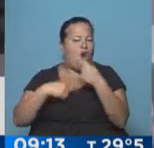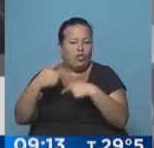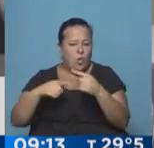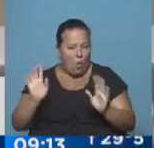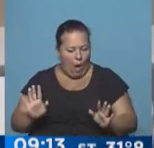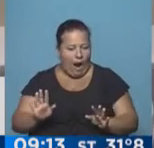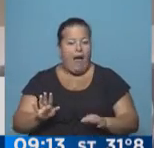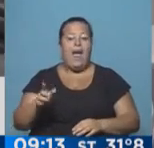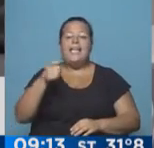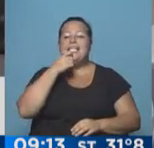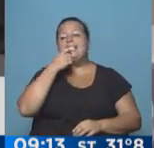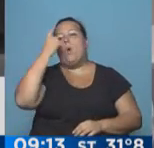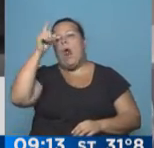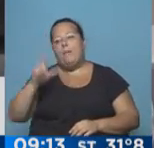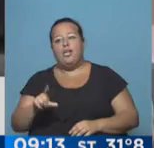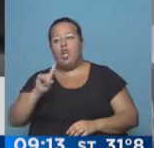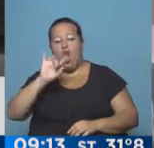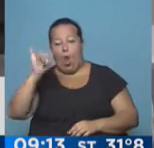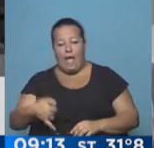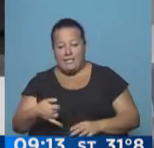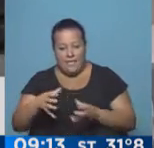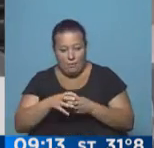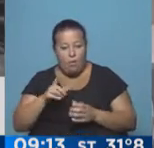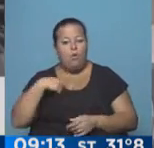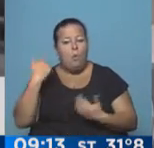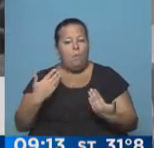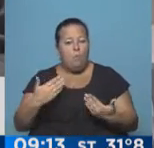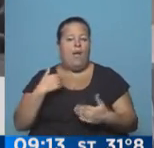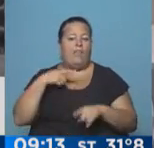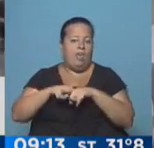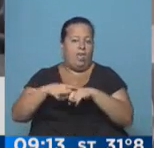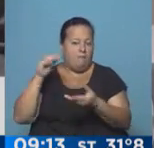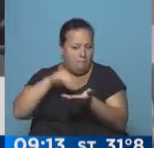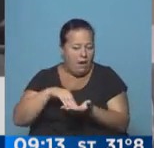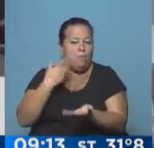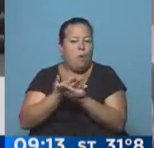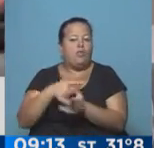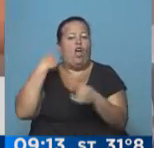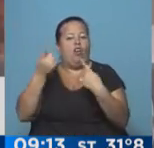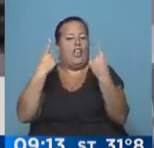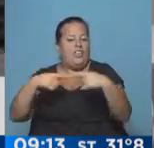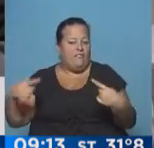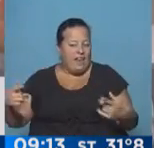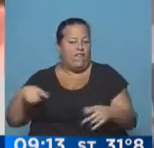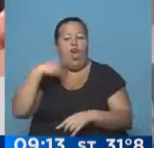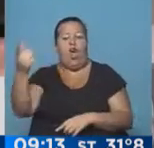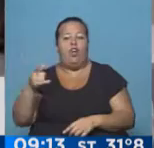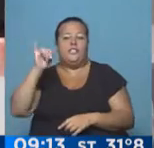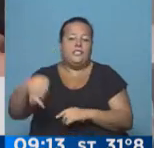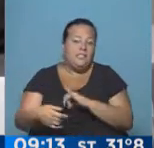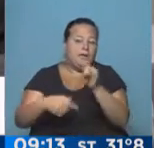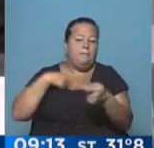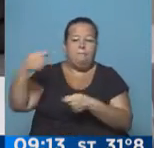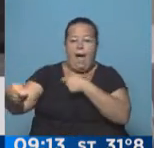negociando y si alguien no aceptó esta propuesta nosotros podemos seguir discutiendo una propuesta diferente mientras otros la abdomen y